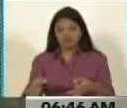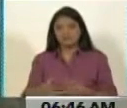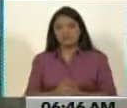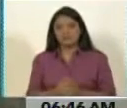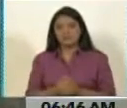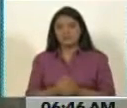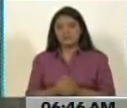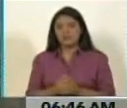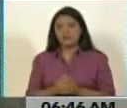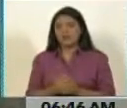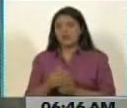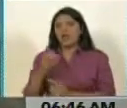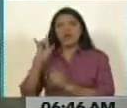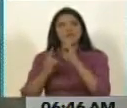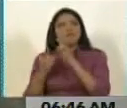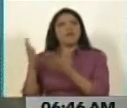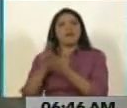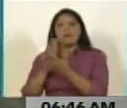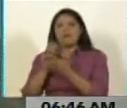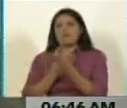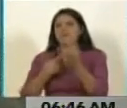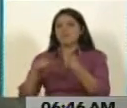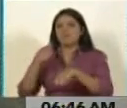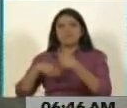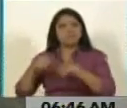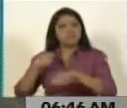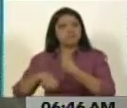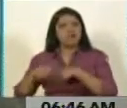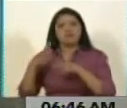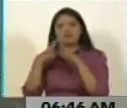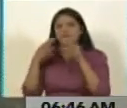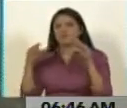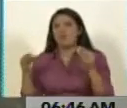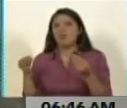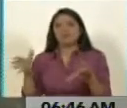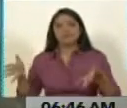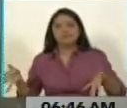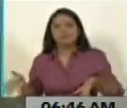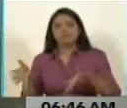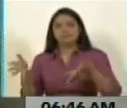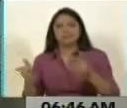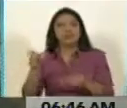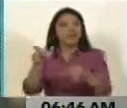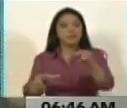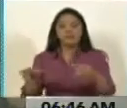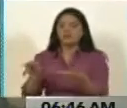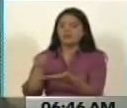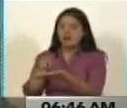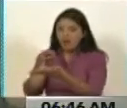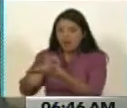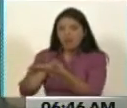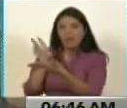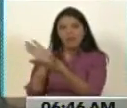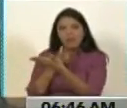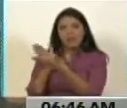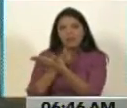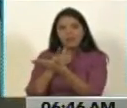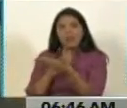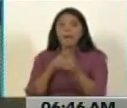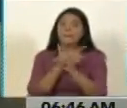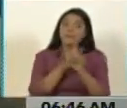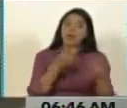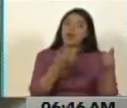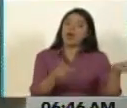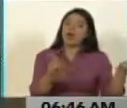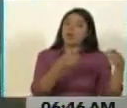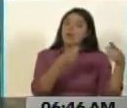feria, toda la distribución, la circulación y la producción de la lectura en nuestro país. Y la Feria de la Música